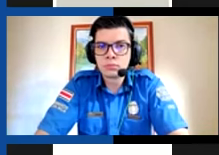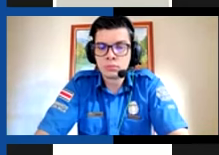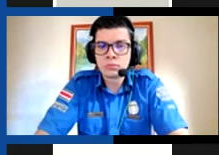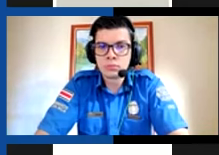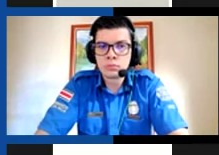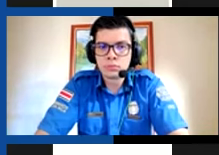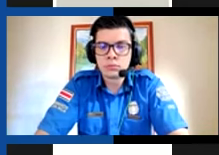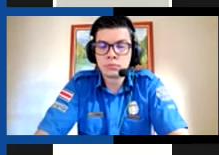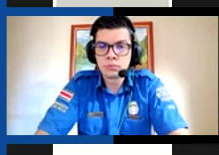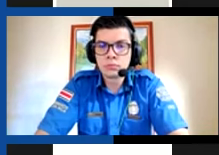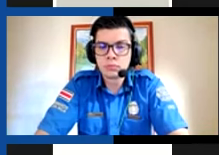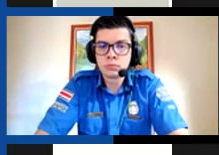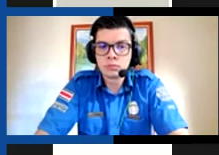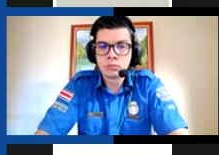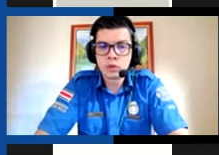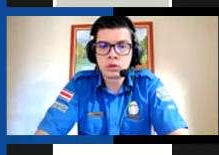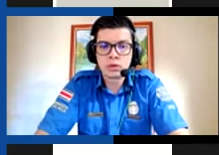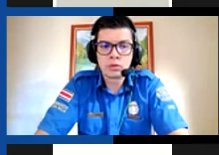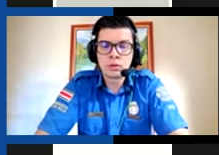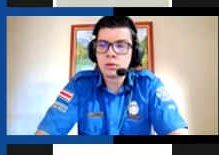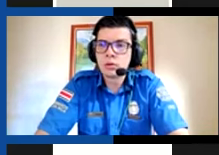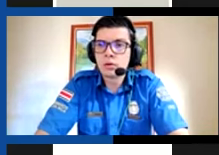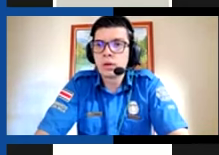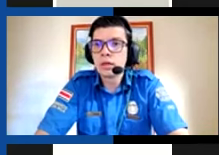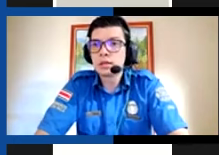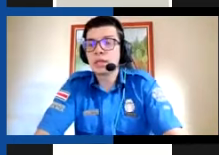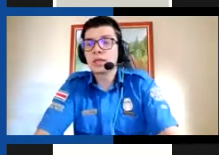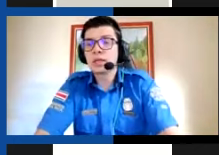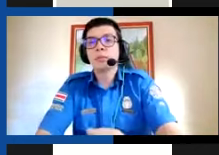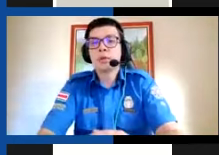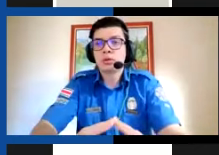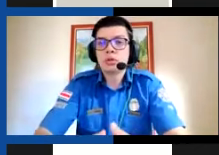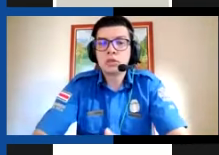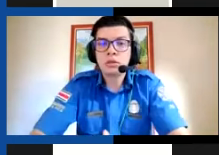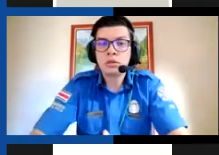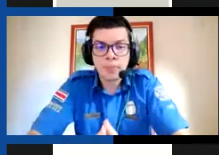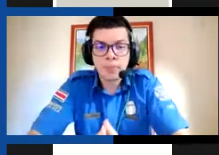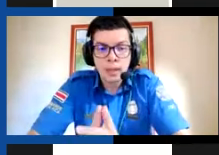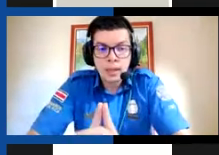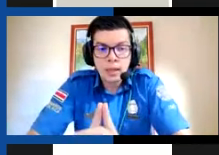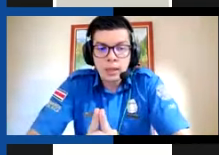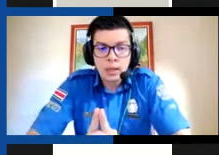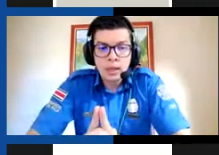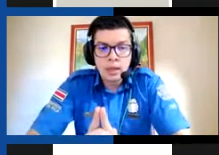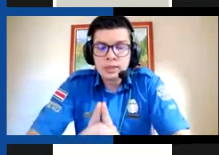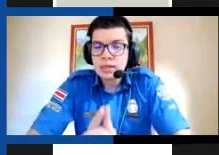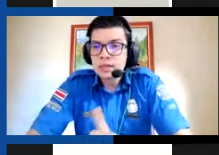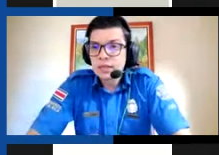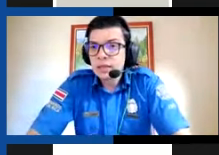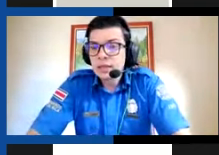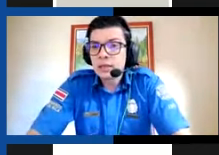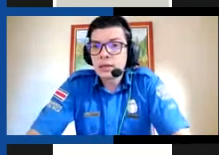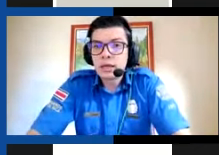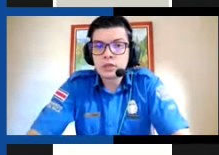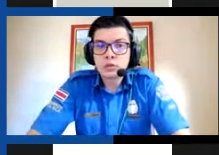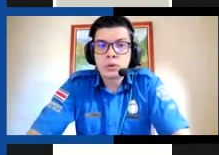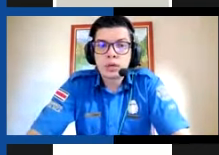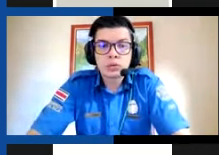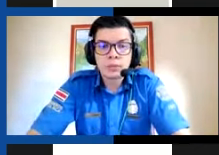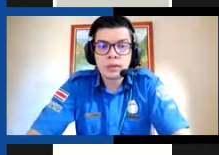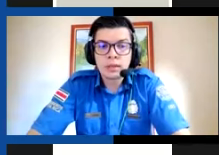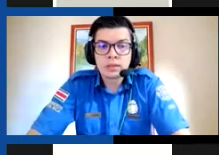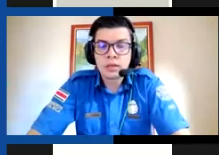un área como estas. Qué excelente pregunta, don Jimmy. Es interesante, de hecho,